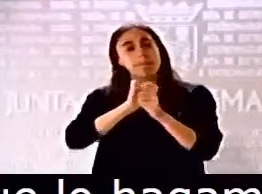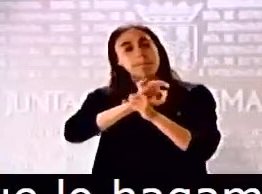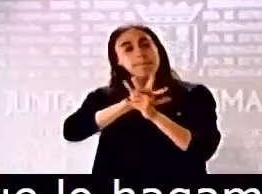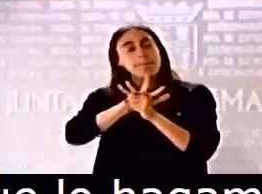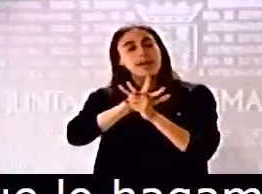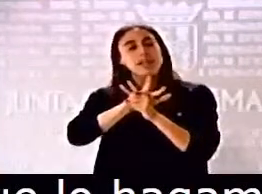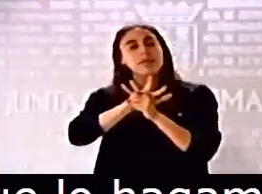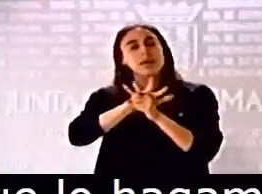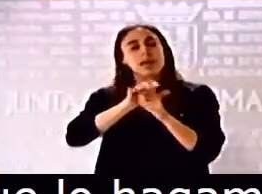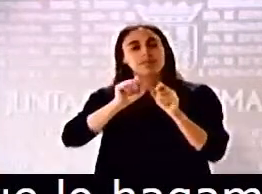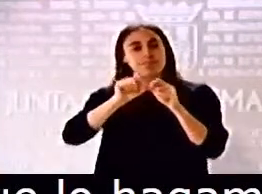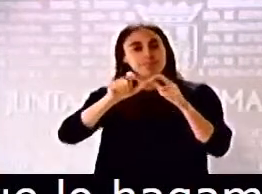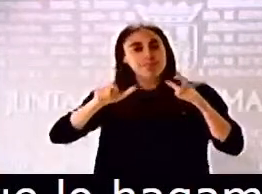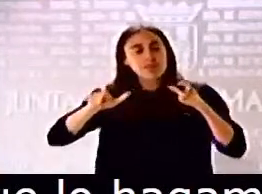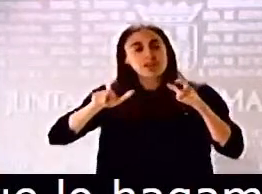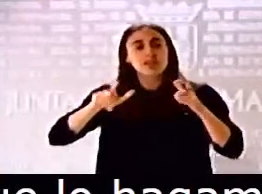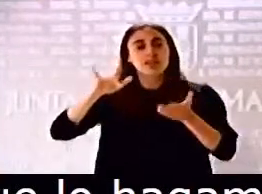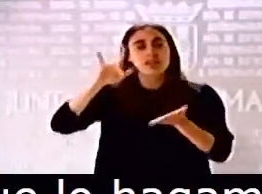hemos atravesado